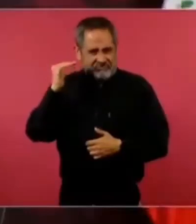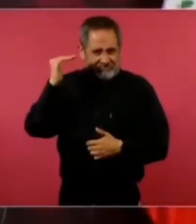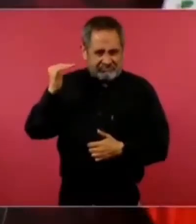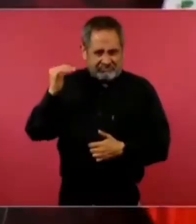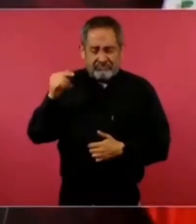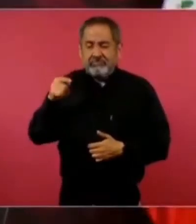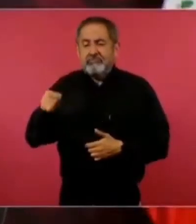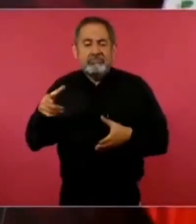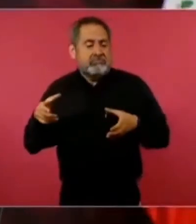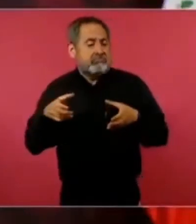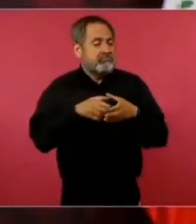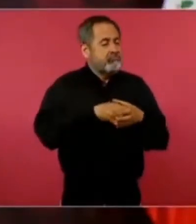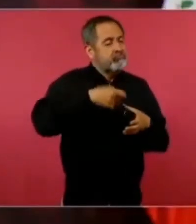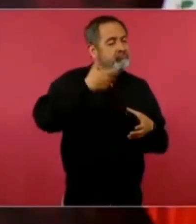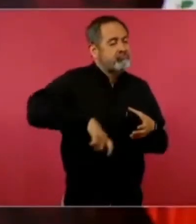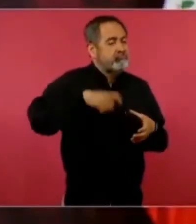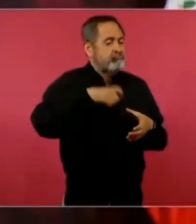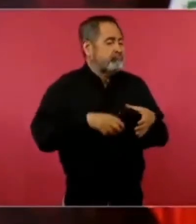pertenezca a la oligarquía.